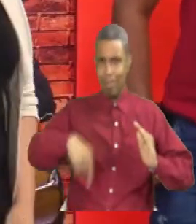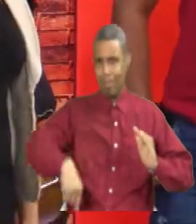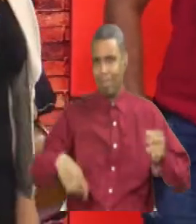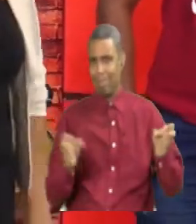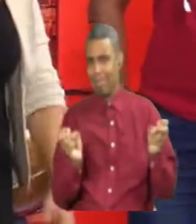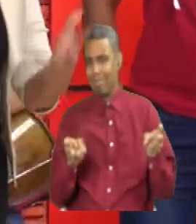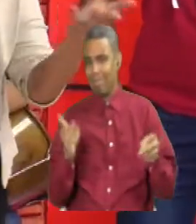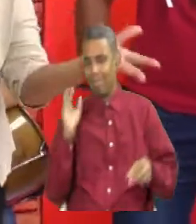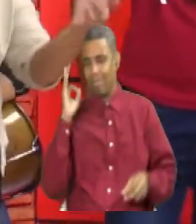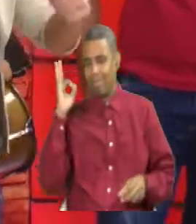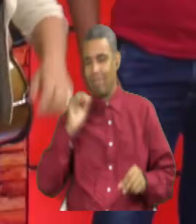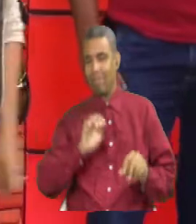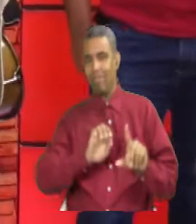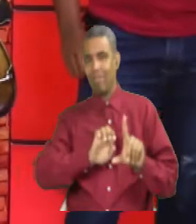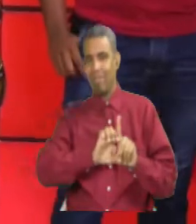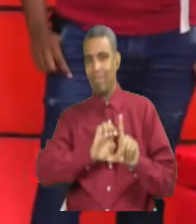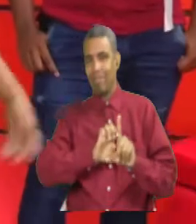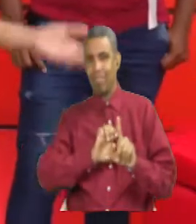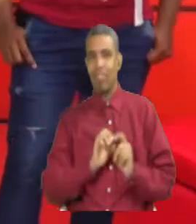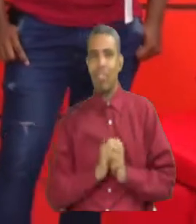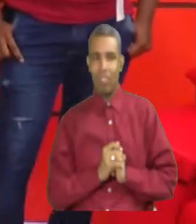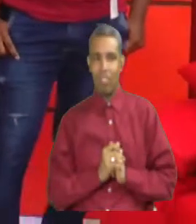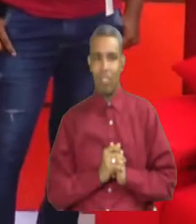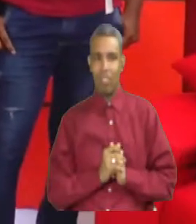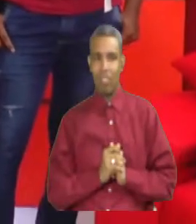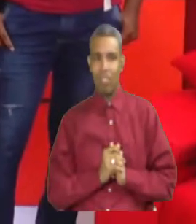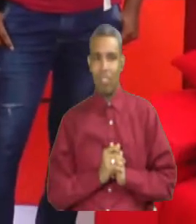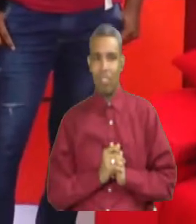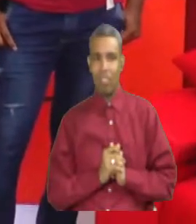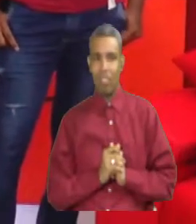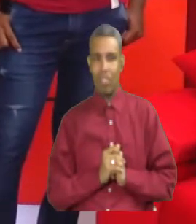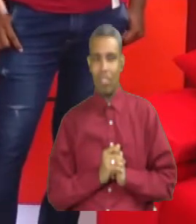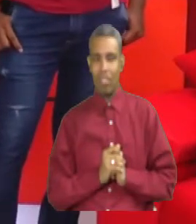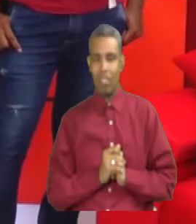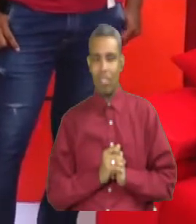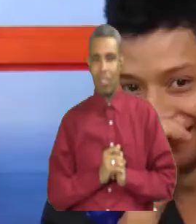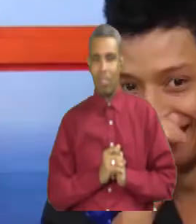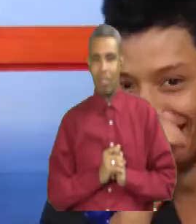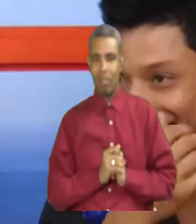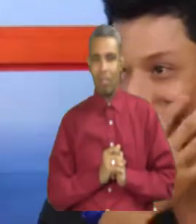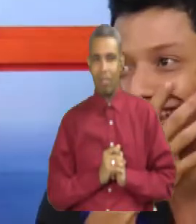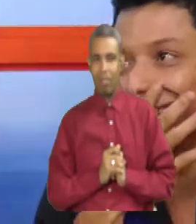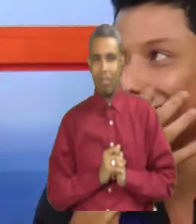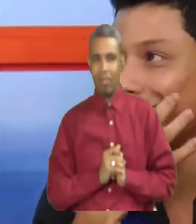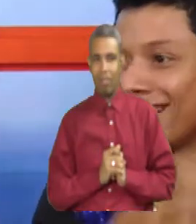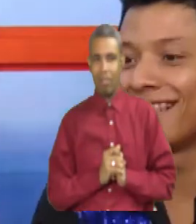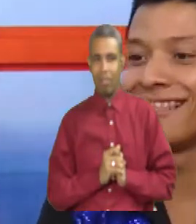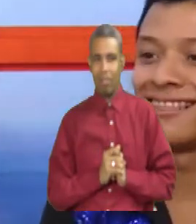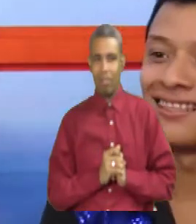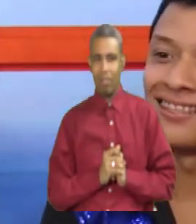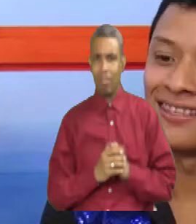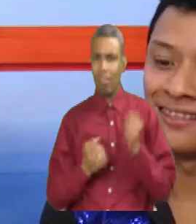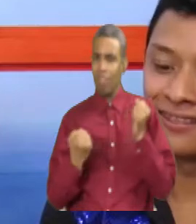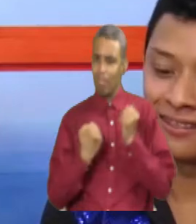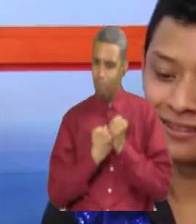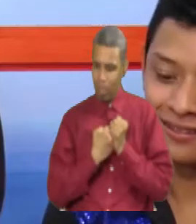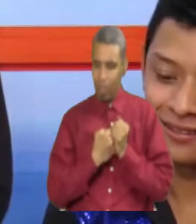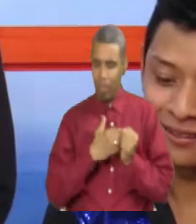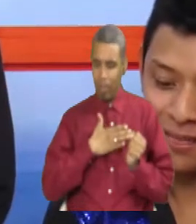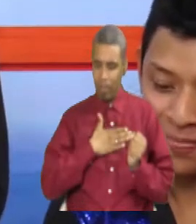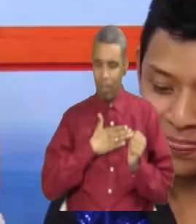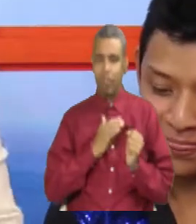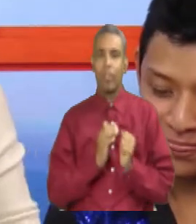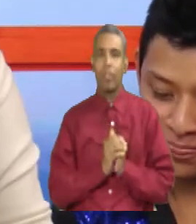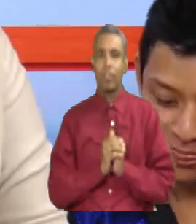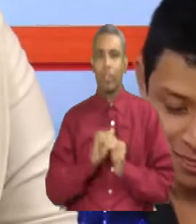de Enlace. Y bueno, quiero invitarlos a que apoyen este gran talento de Barranca Bermeja, que